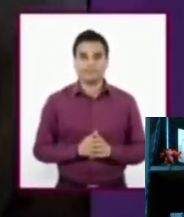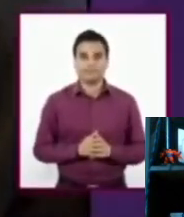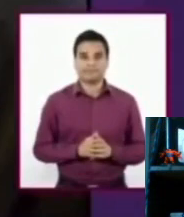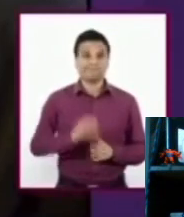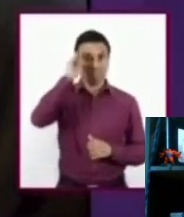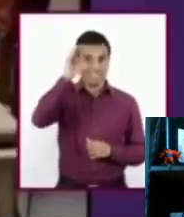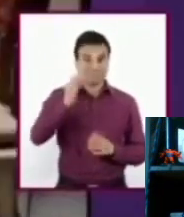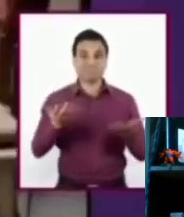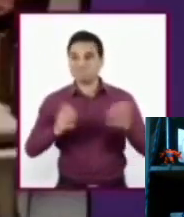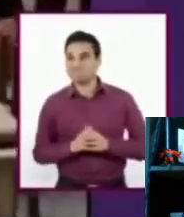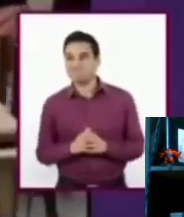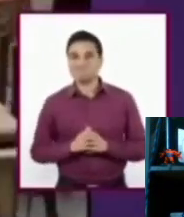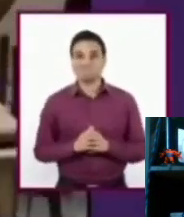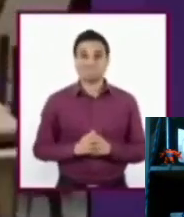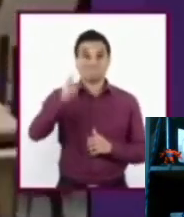h